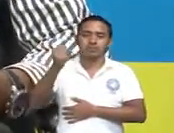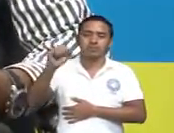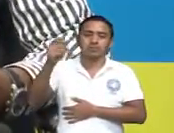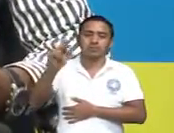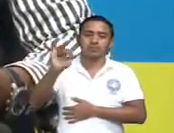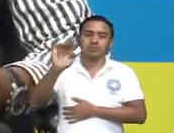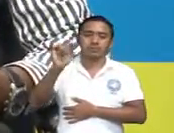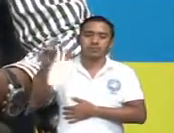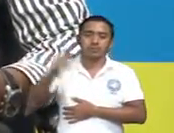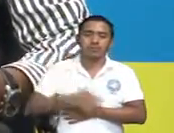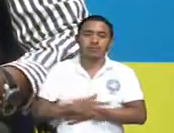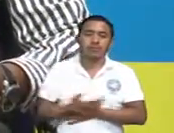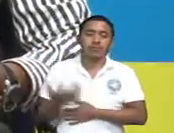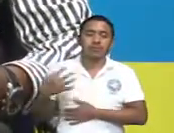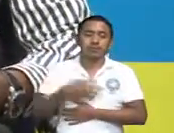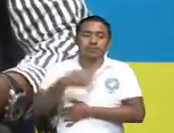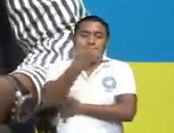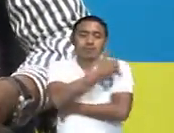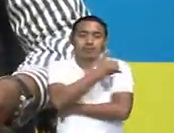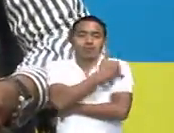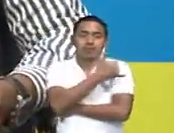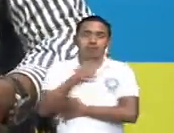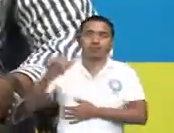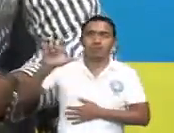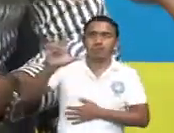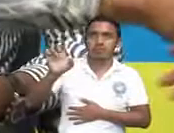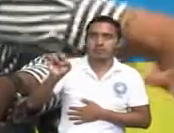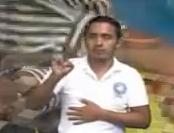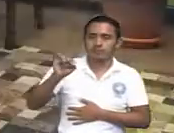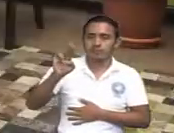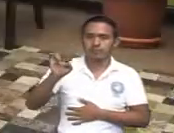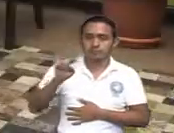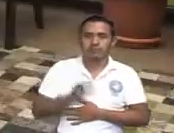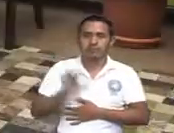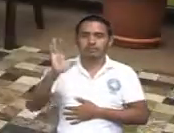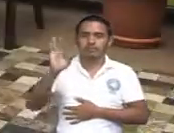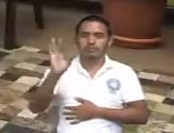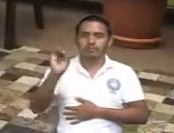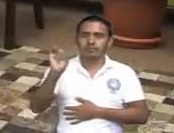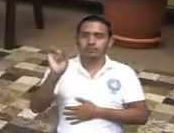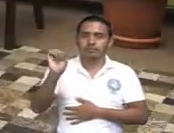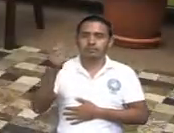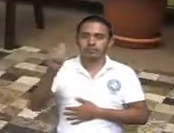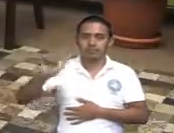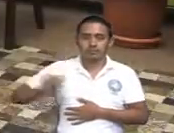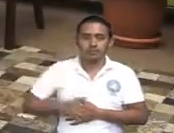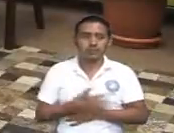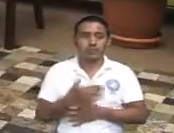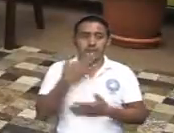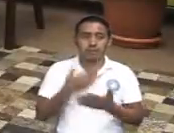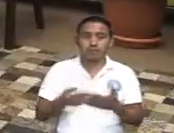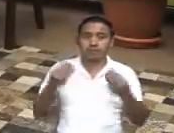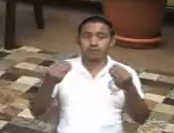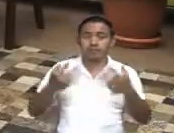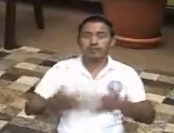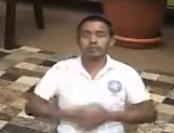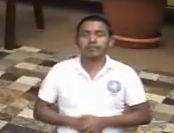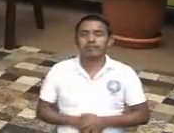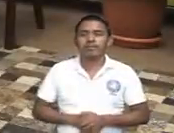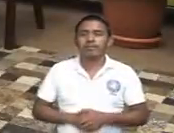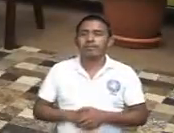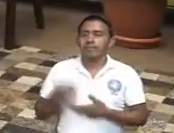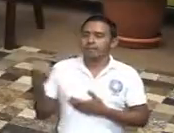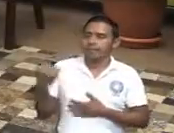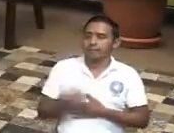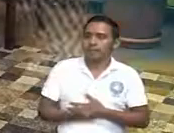referencia nacional hospital escuela antonio lenín fonseca bienvenido a todos mucho gusto un placer muchas gracias tenerlo nuevamente aquí en este programa para que